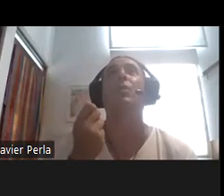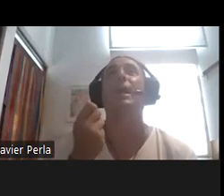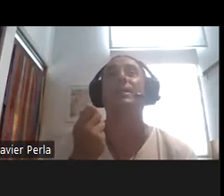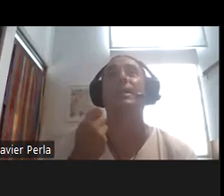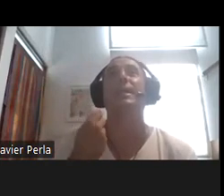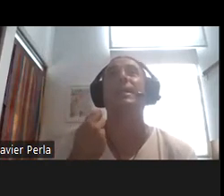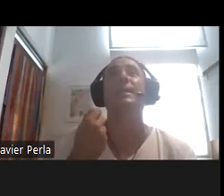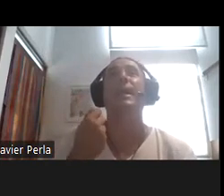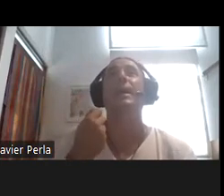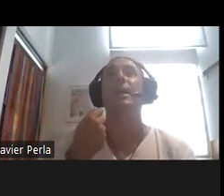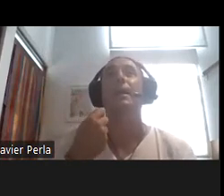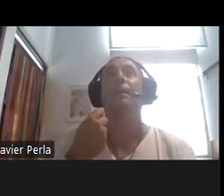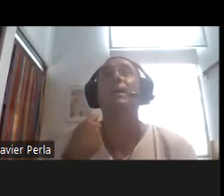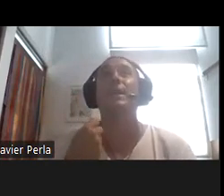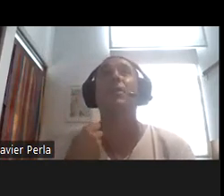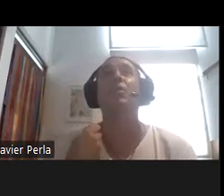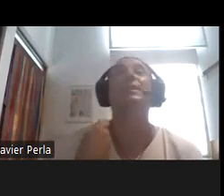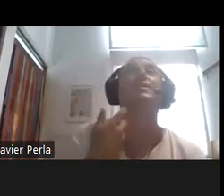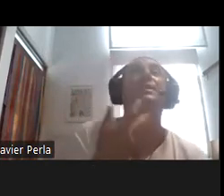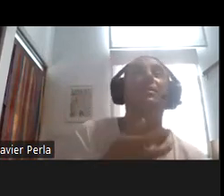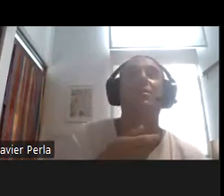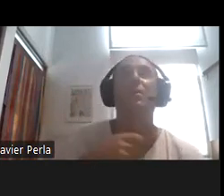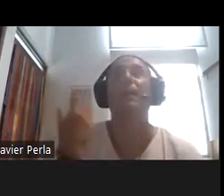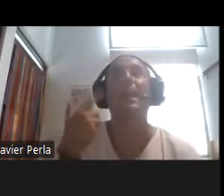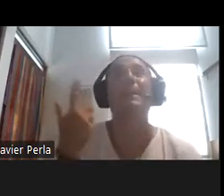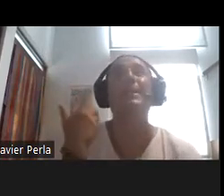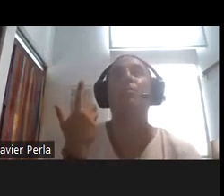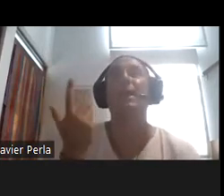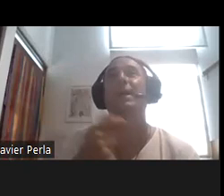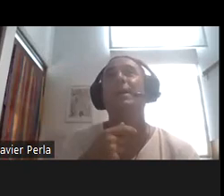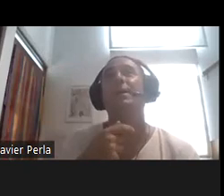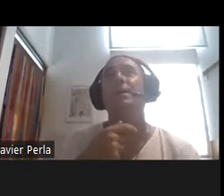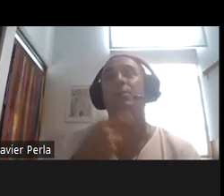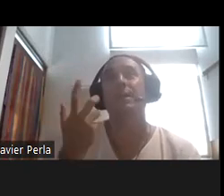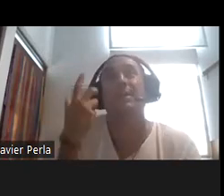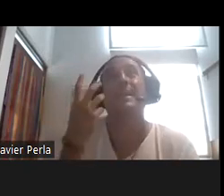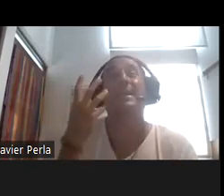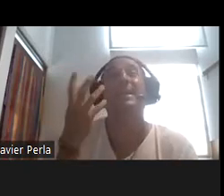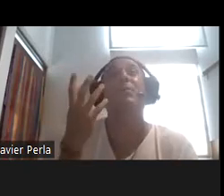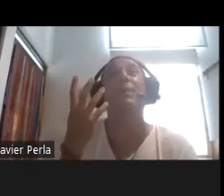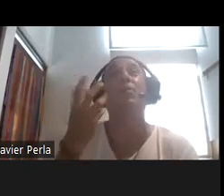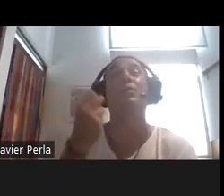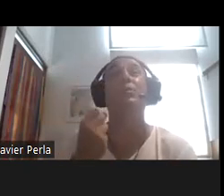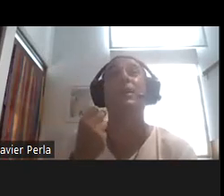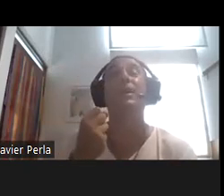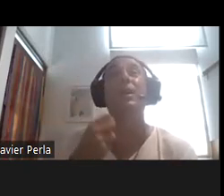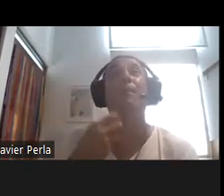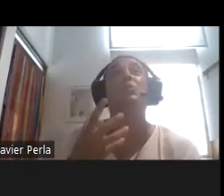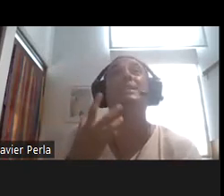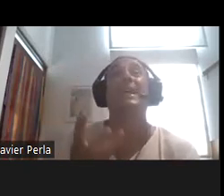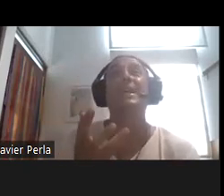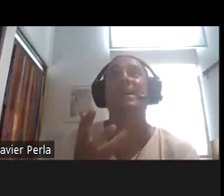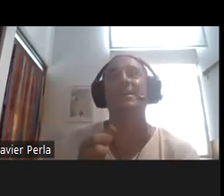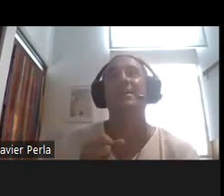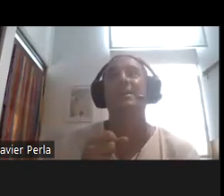ver qué es lo que hace que alguien diga, voy a hacer algo distinto, ¿no? La mente humana, ustedes saben, el cerebro humano consume